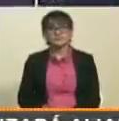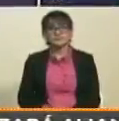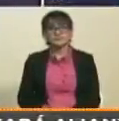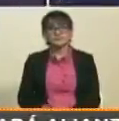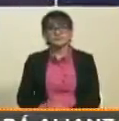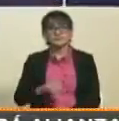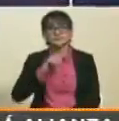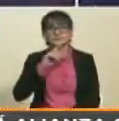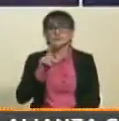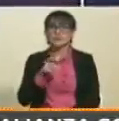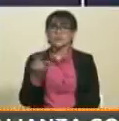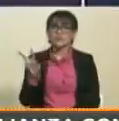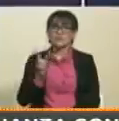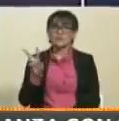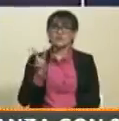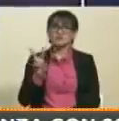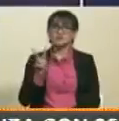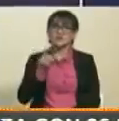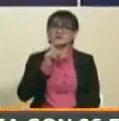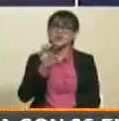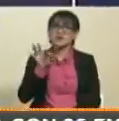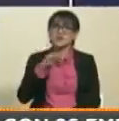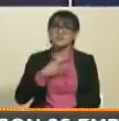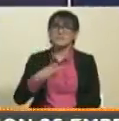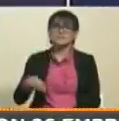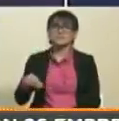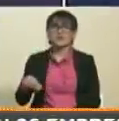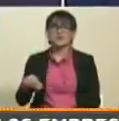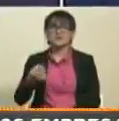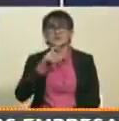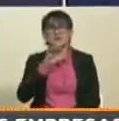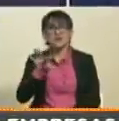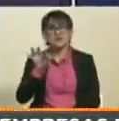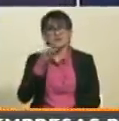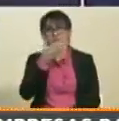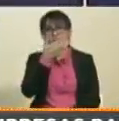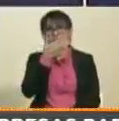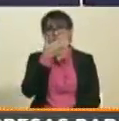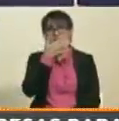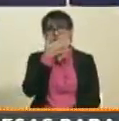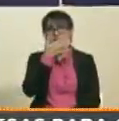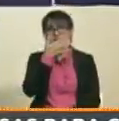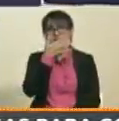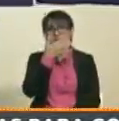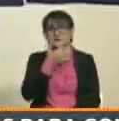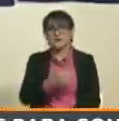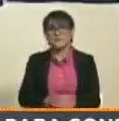en Venezuela, ¿quién elige el presidente de la República?